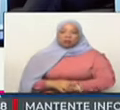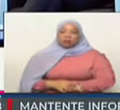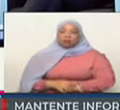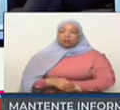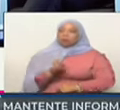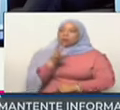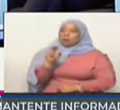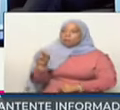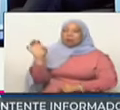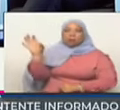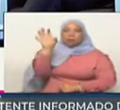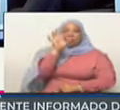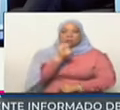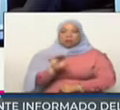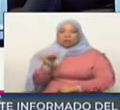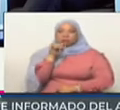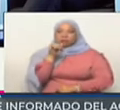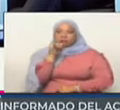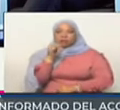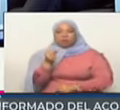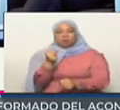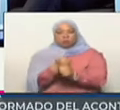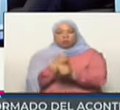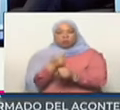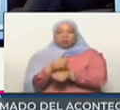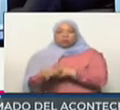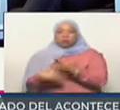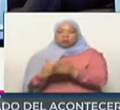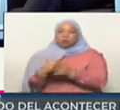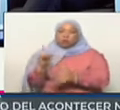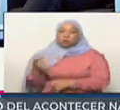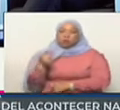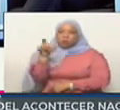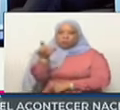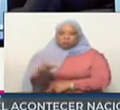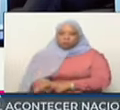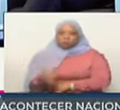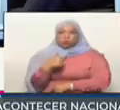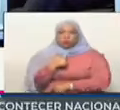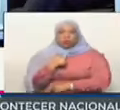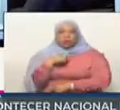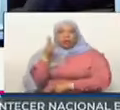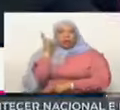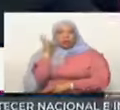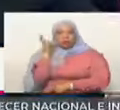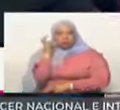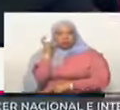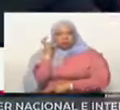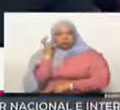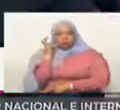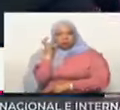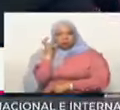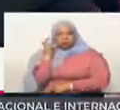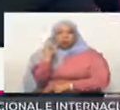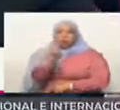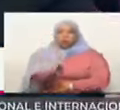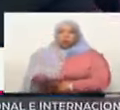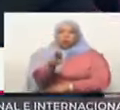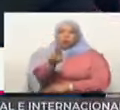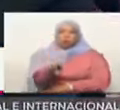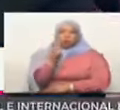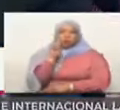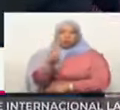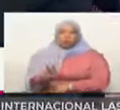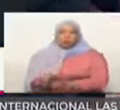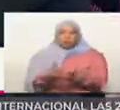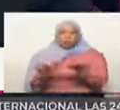20 países. Decía, fue la primera persona que yo escuché, nunca lo había visto en un